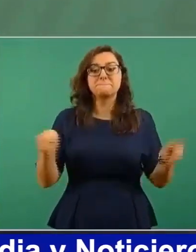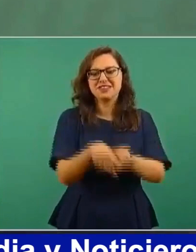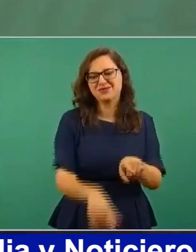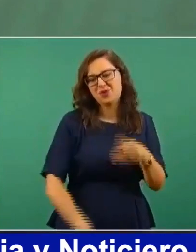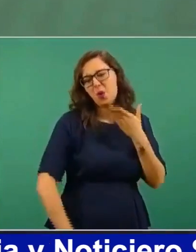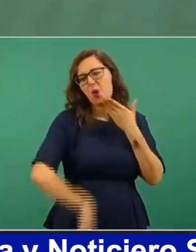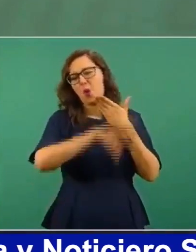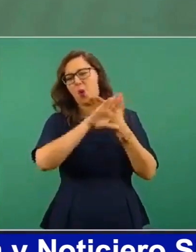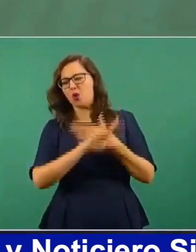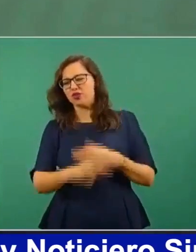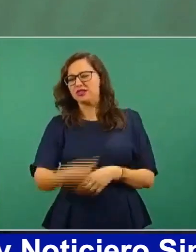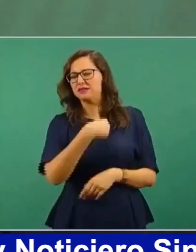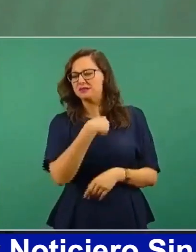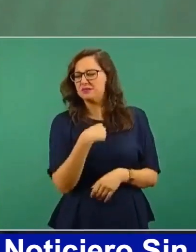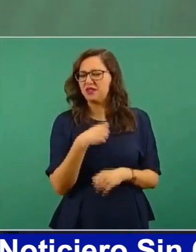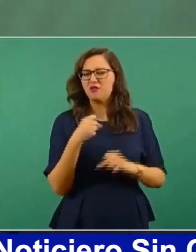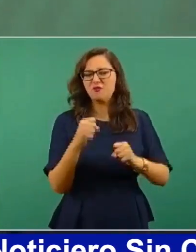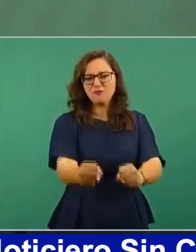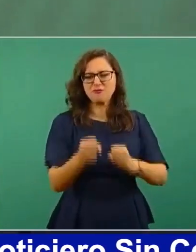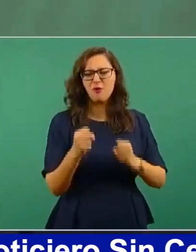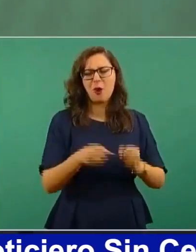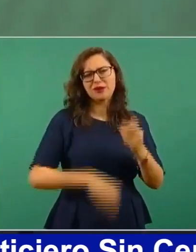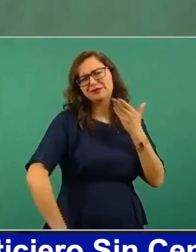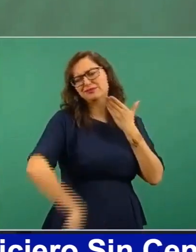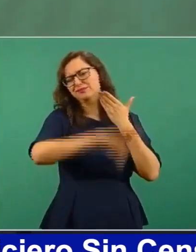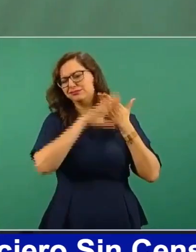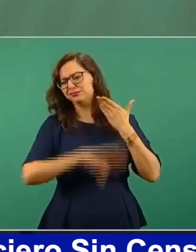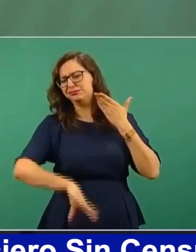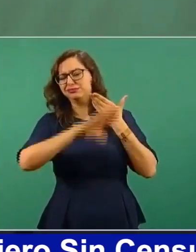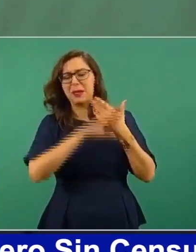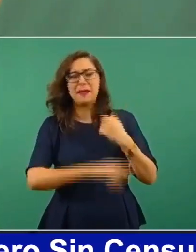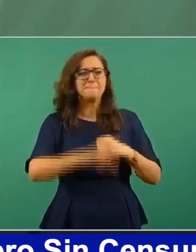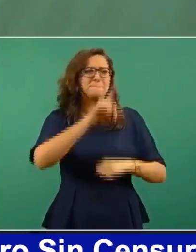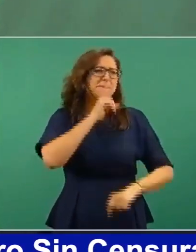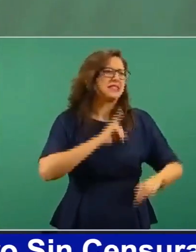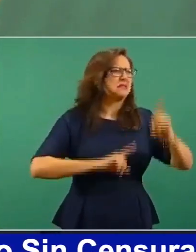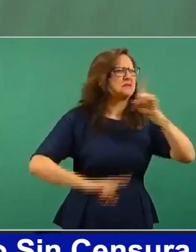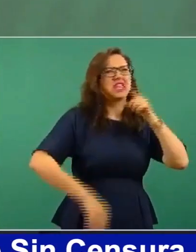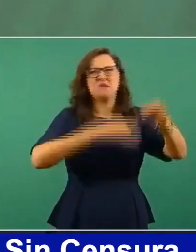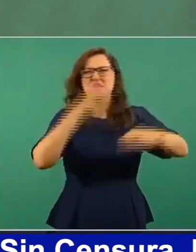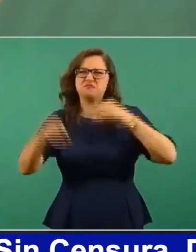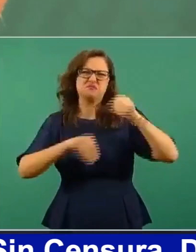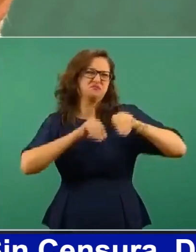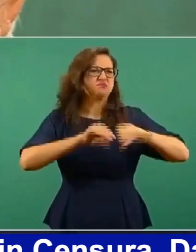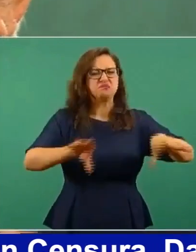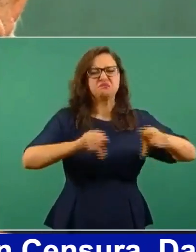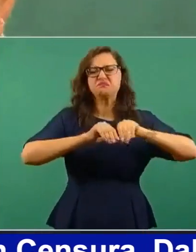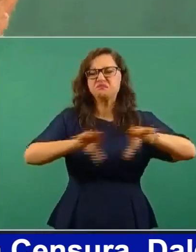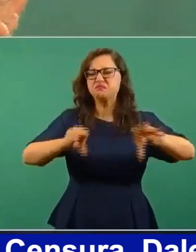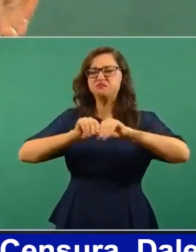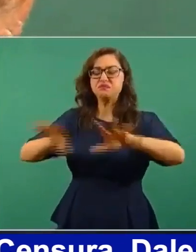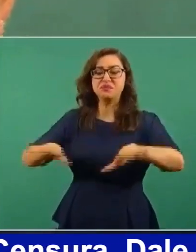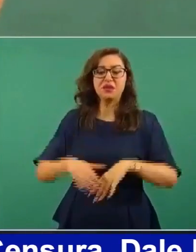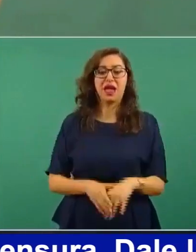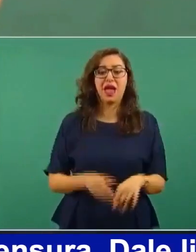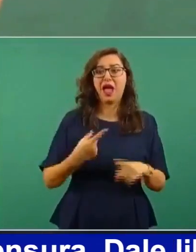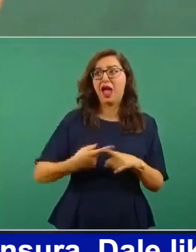y con campañas de desprestigio. Bueno, desde el